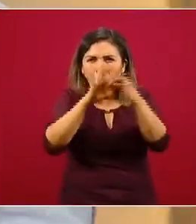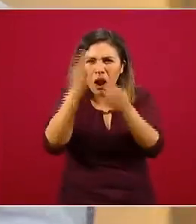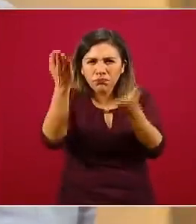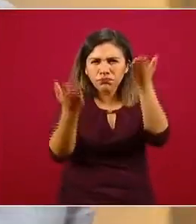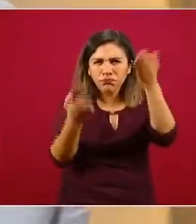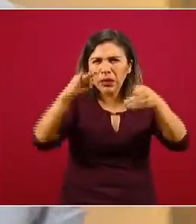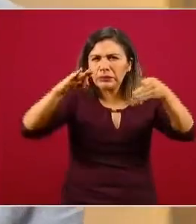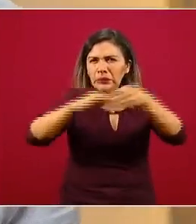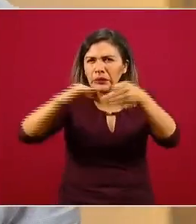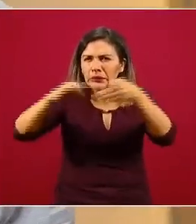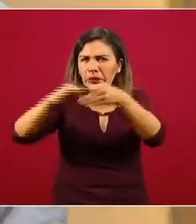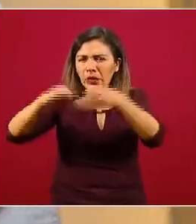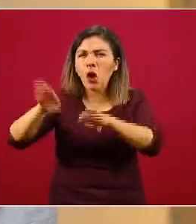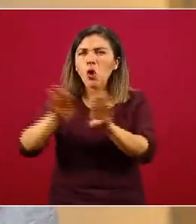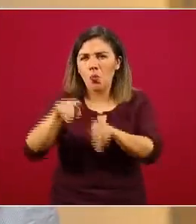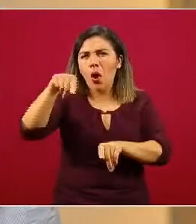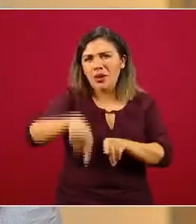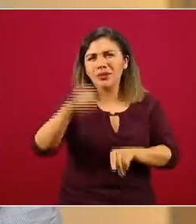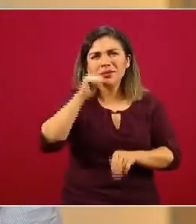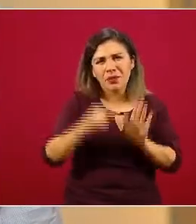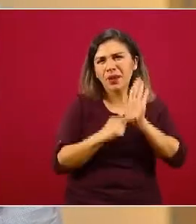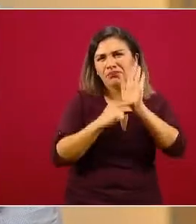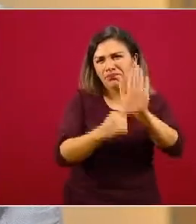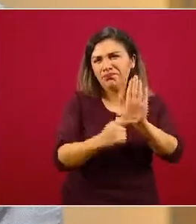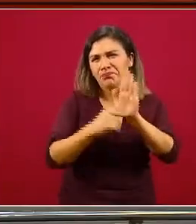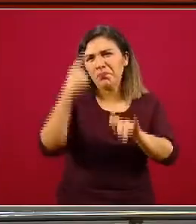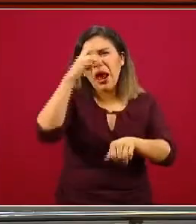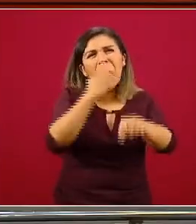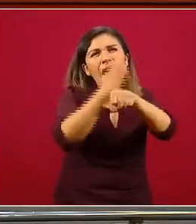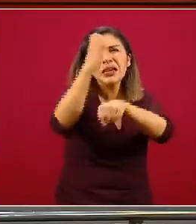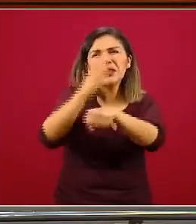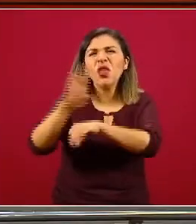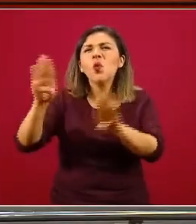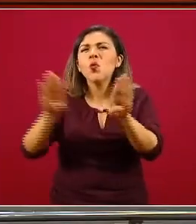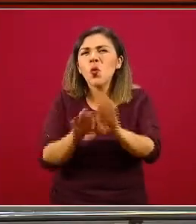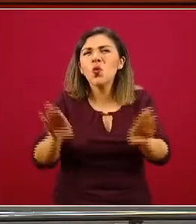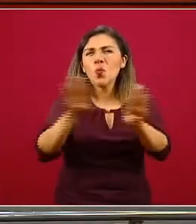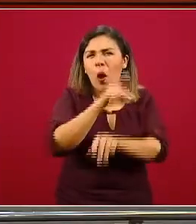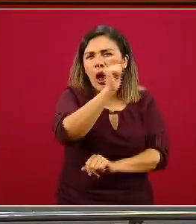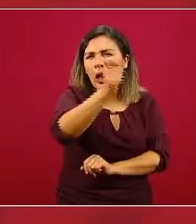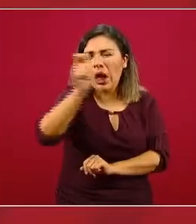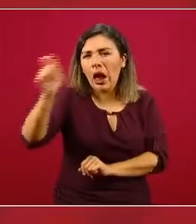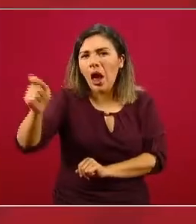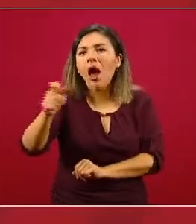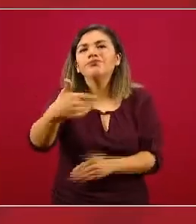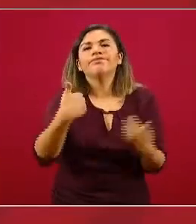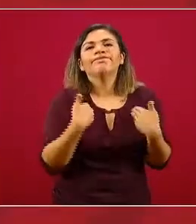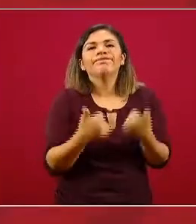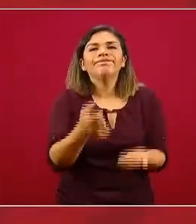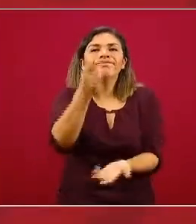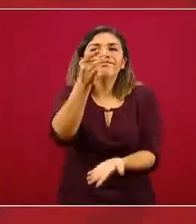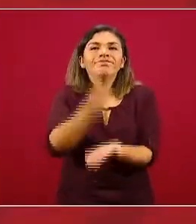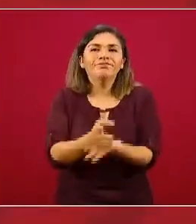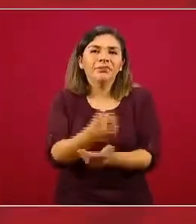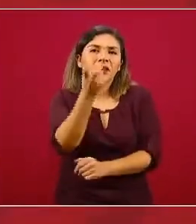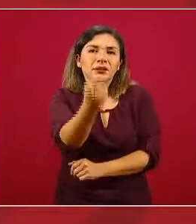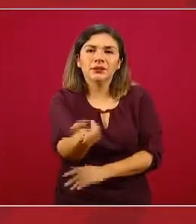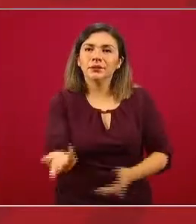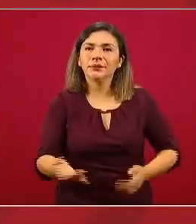la incidencia, que aquí la presentamos para comparar a los estados de la República, se puede identificar de esto,